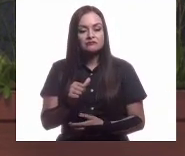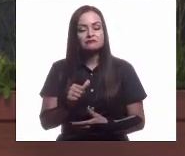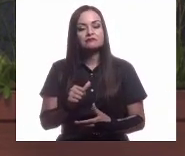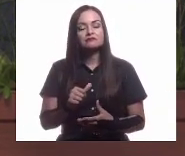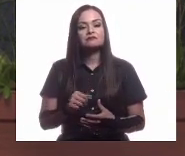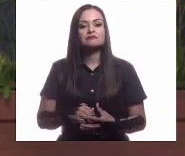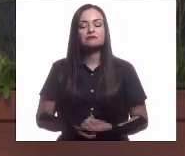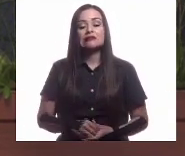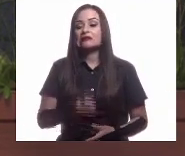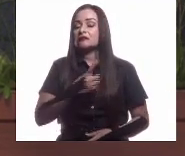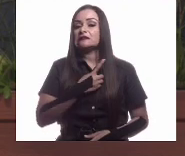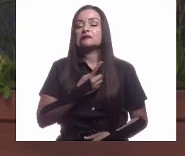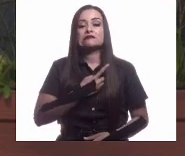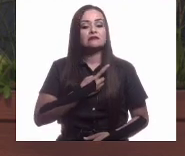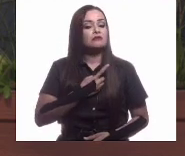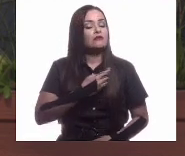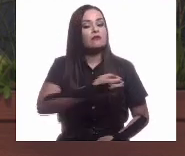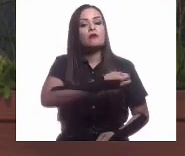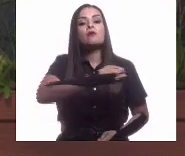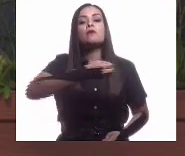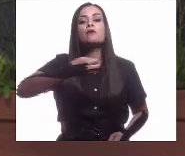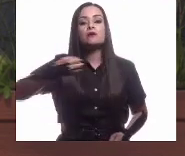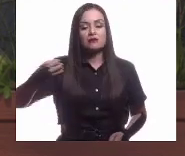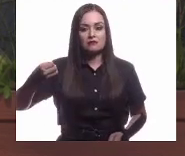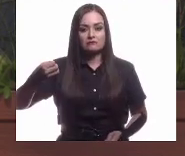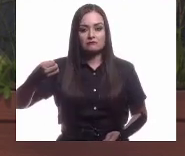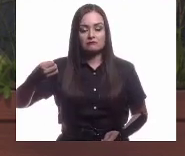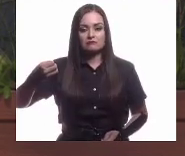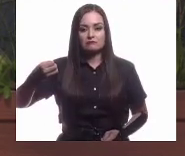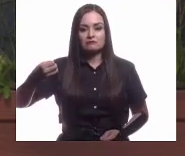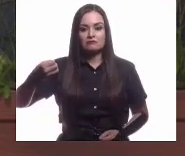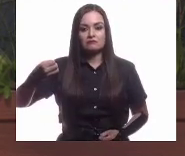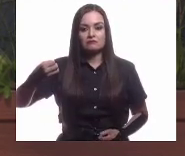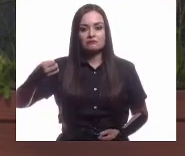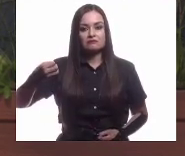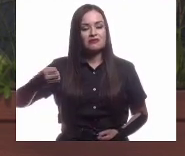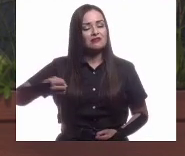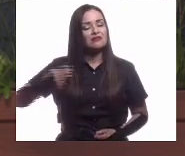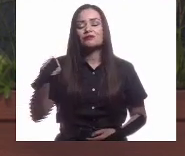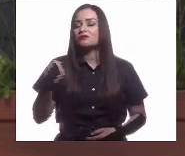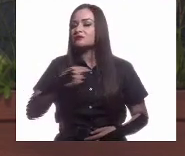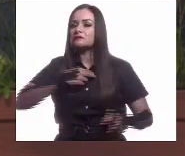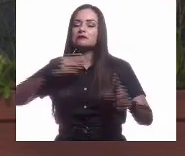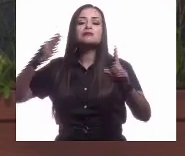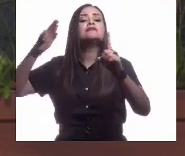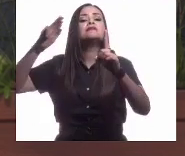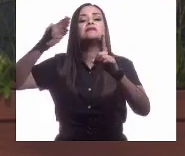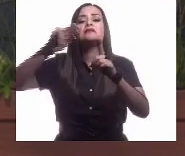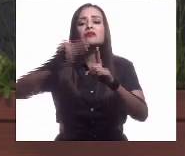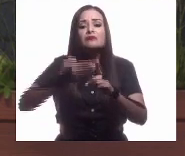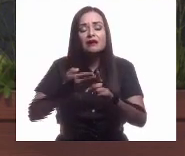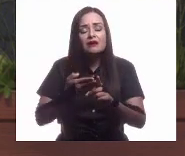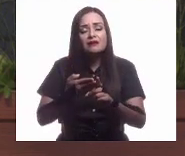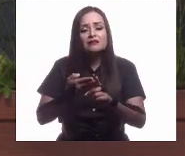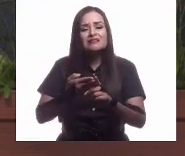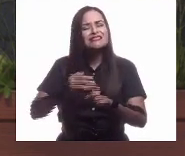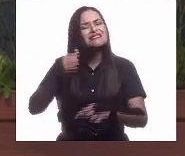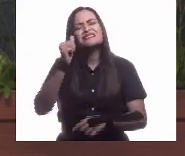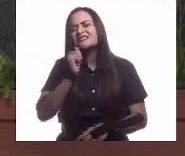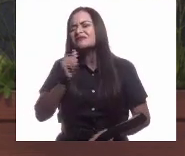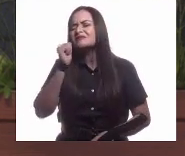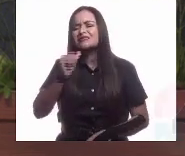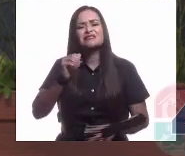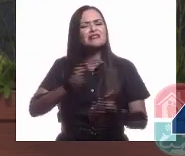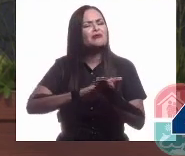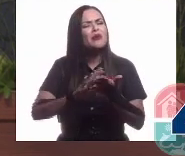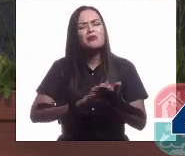queda el camino del orden, de la firmeza. No perdamos la capacidad de conmovernos,